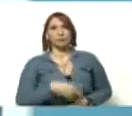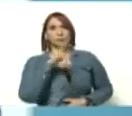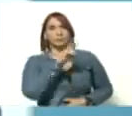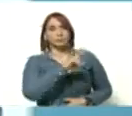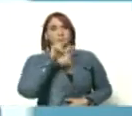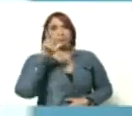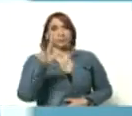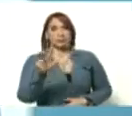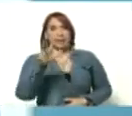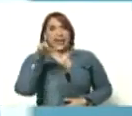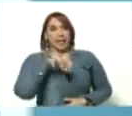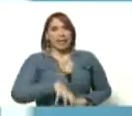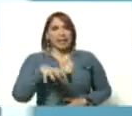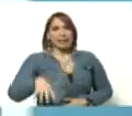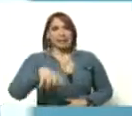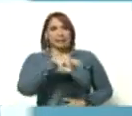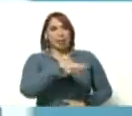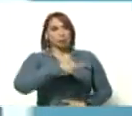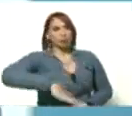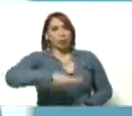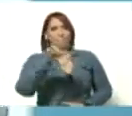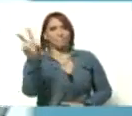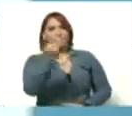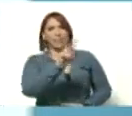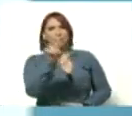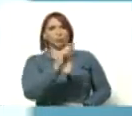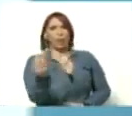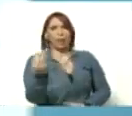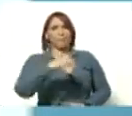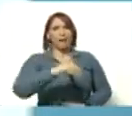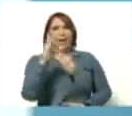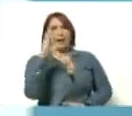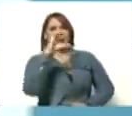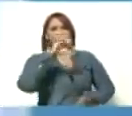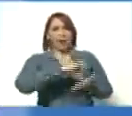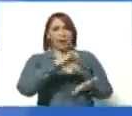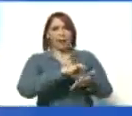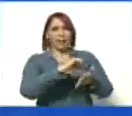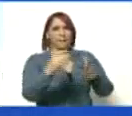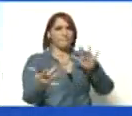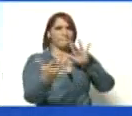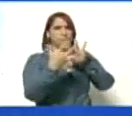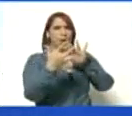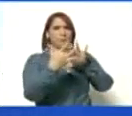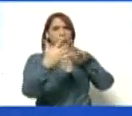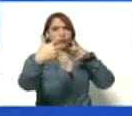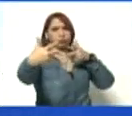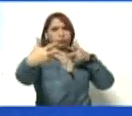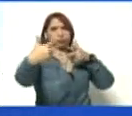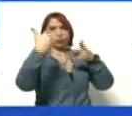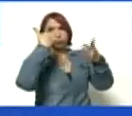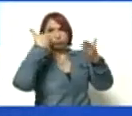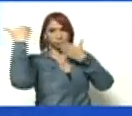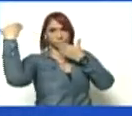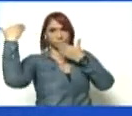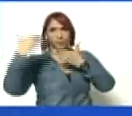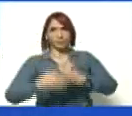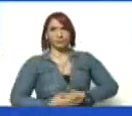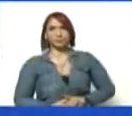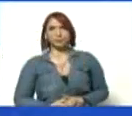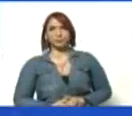23 estados de este país más Caracas conectado vía Zoom, con muchachos que nos están